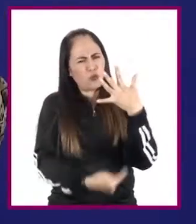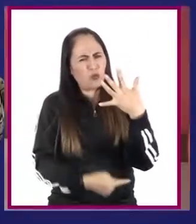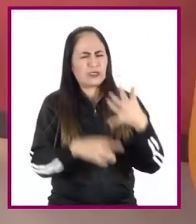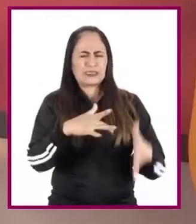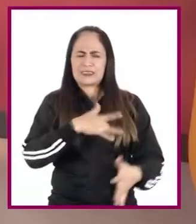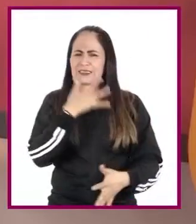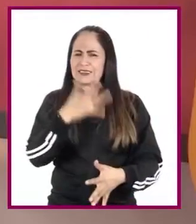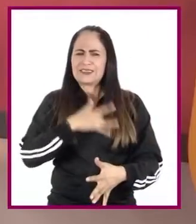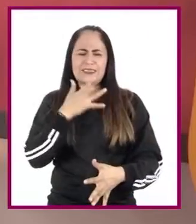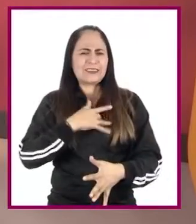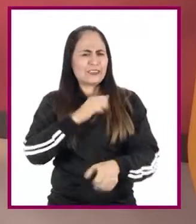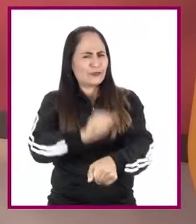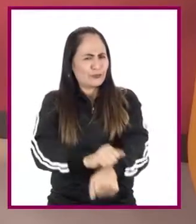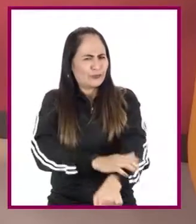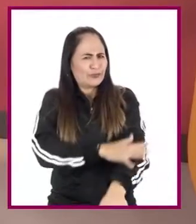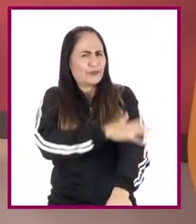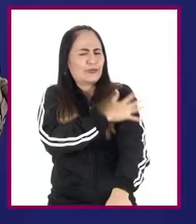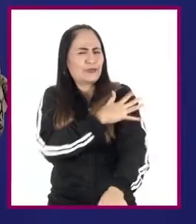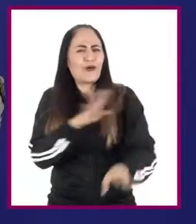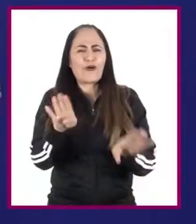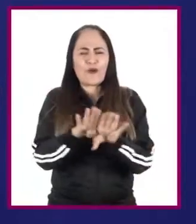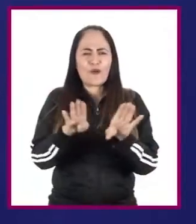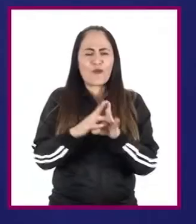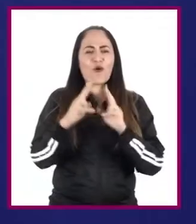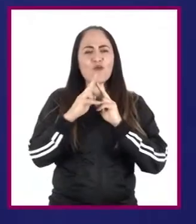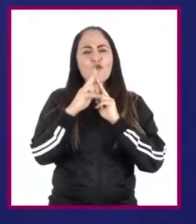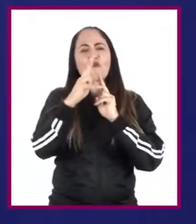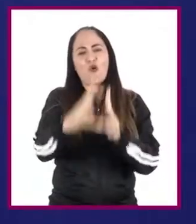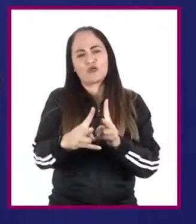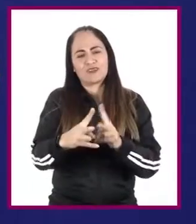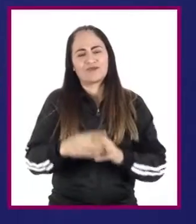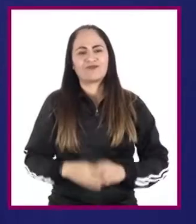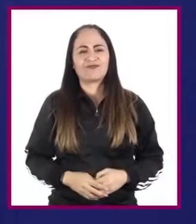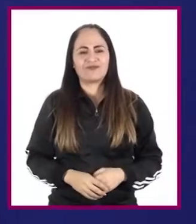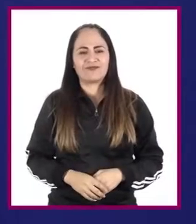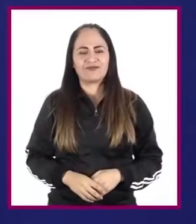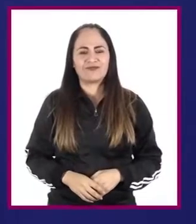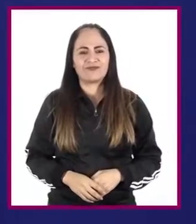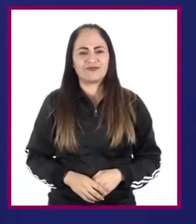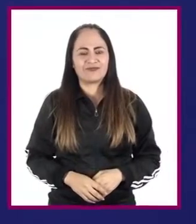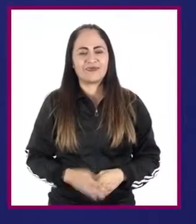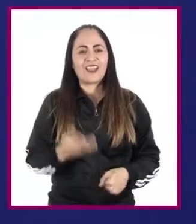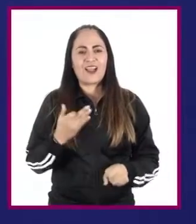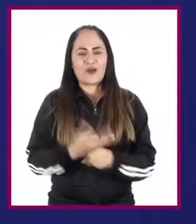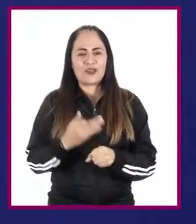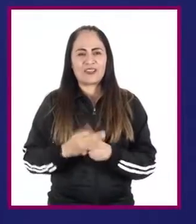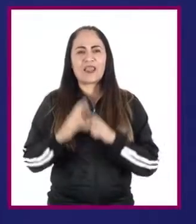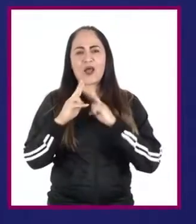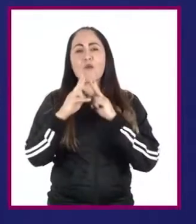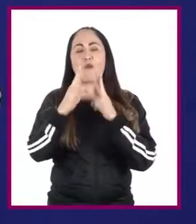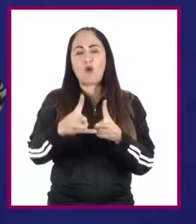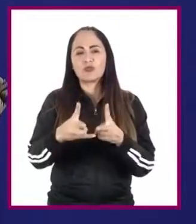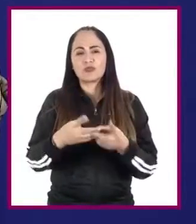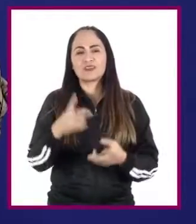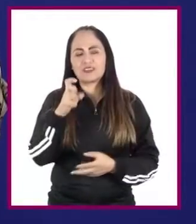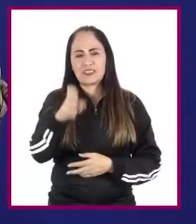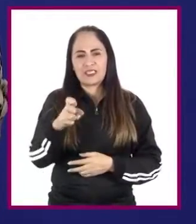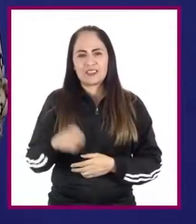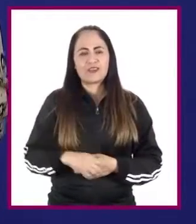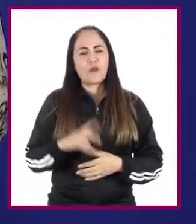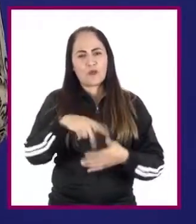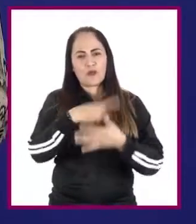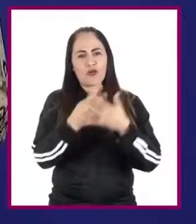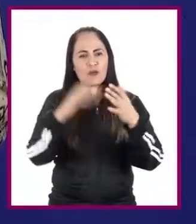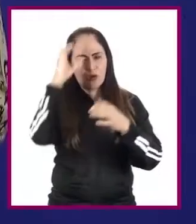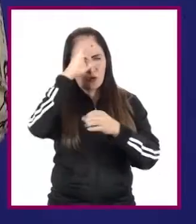emociones e intenciones en la voz. Escuchemos un ejemplo del uso de la voz en la campaña oficial, Cultura de la